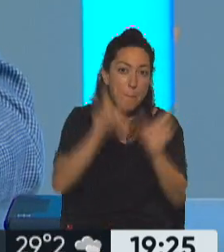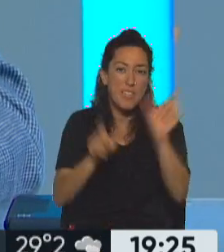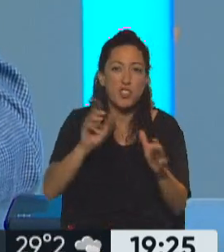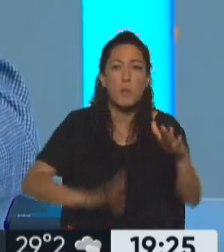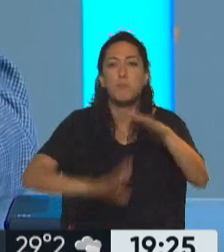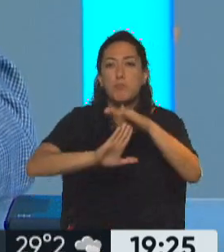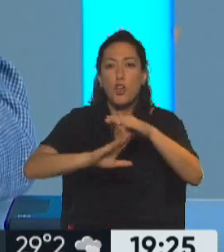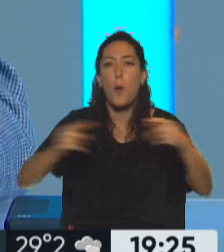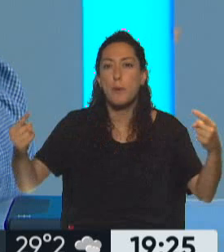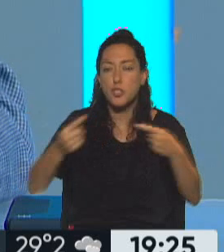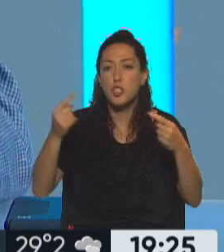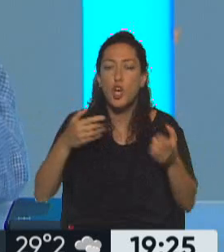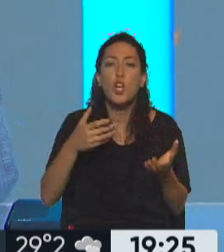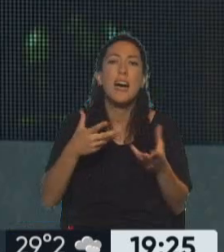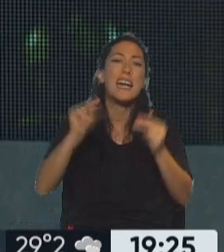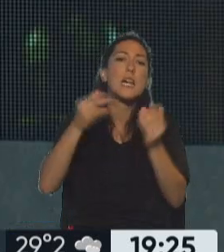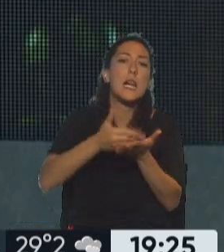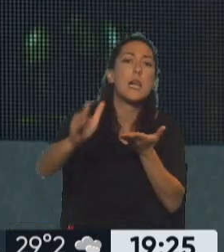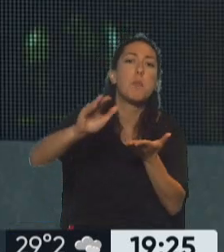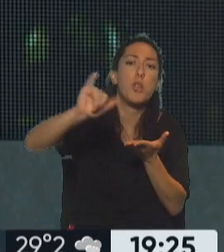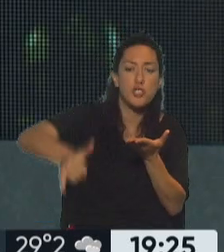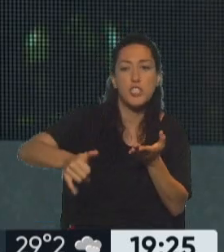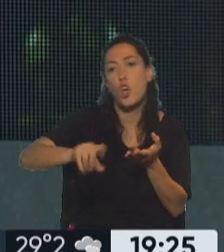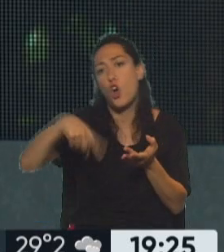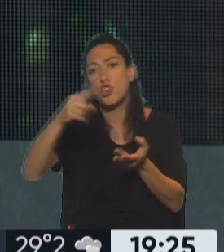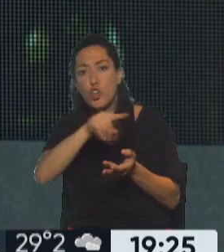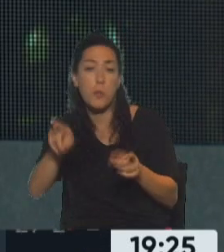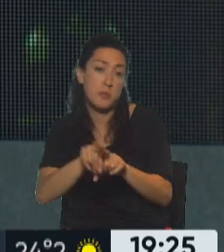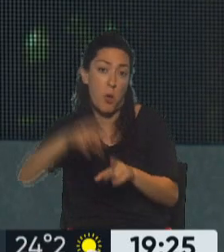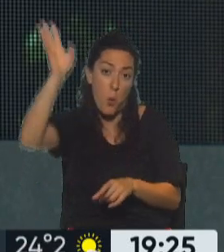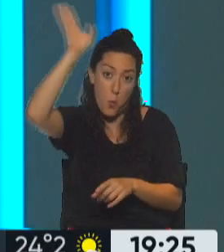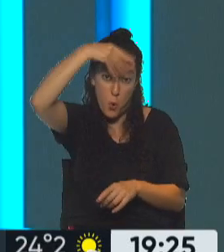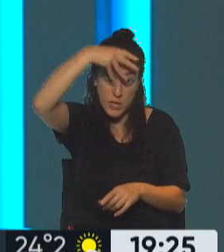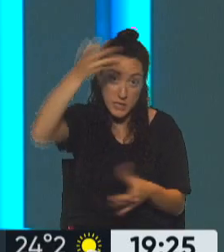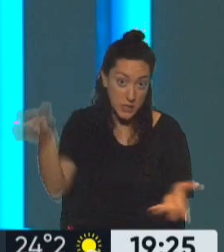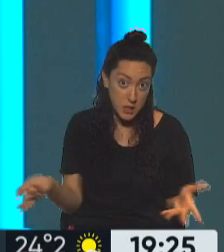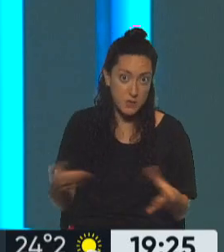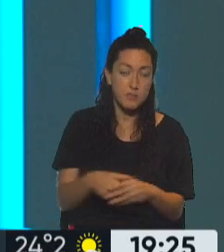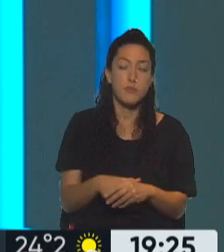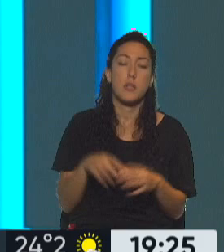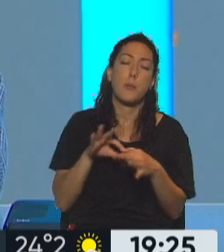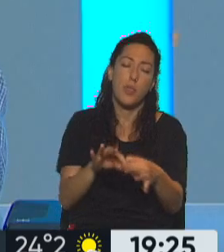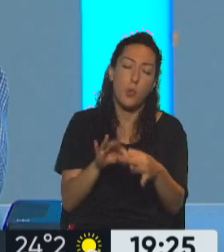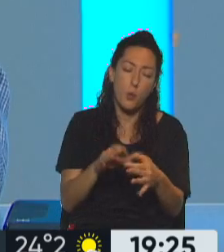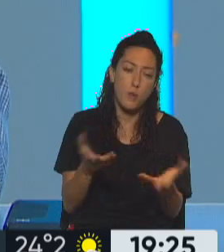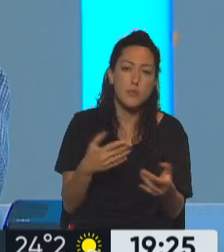sí repudiaron hay otros que no el caso de Patricio indicar algunas vinculaciones además